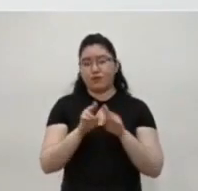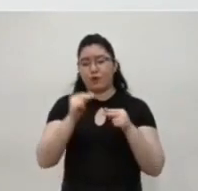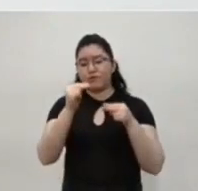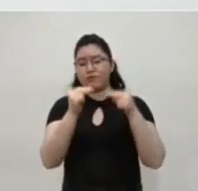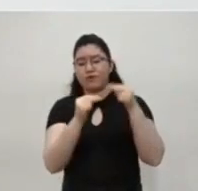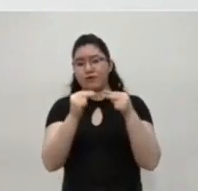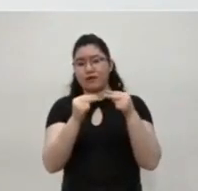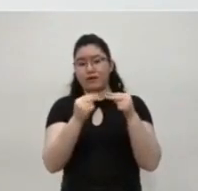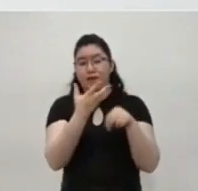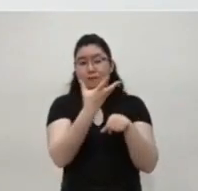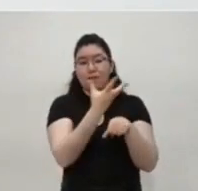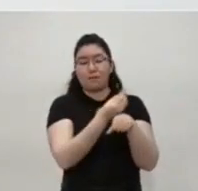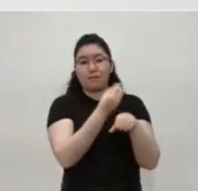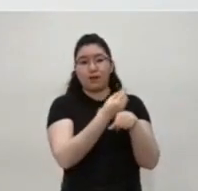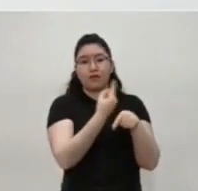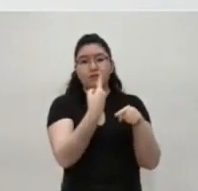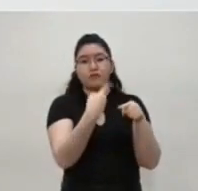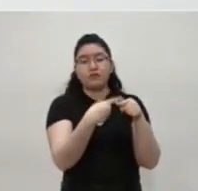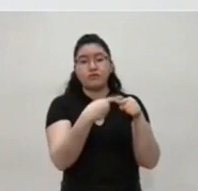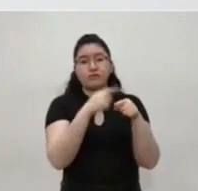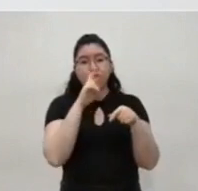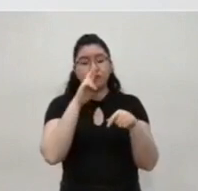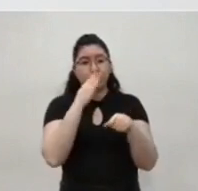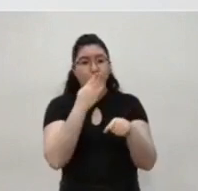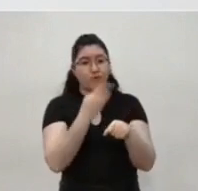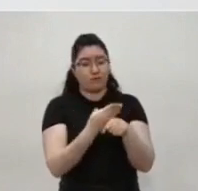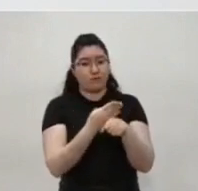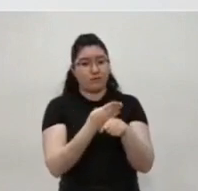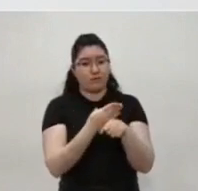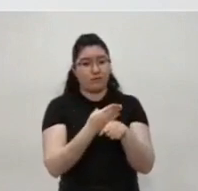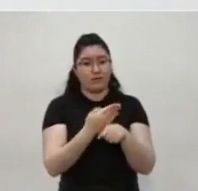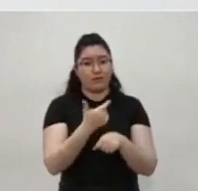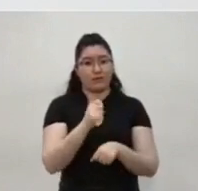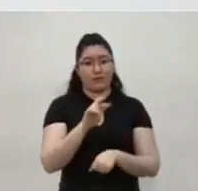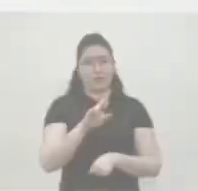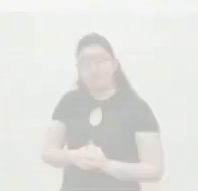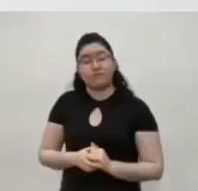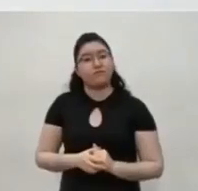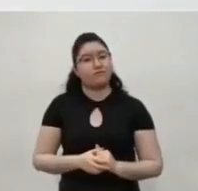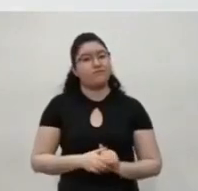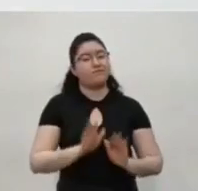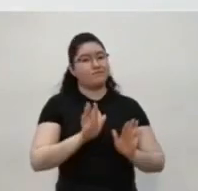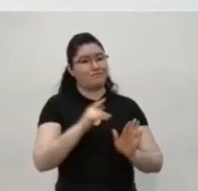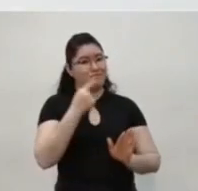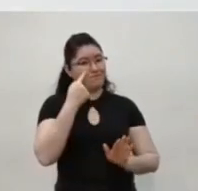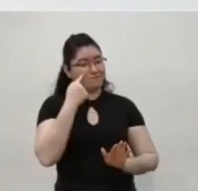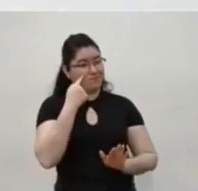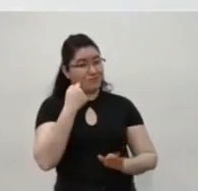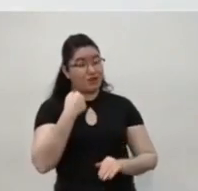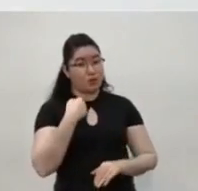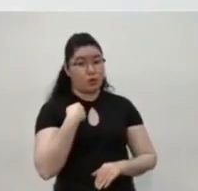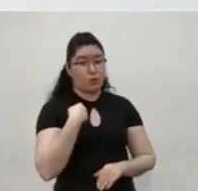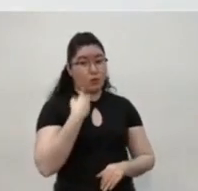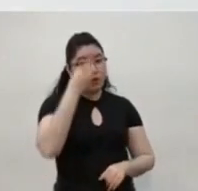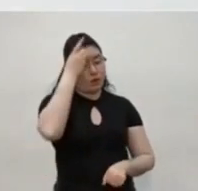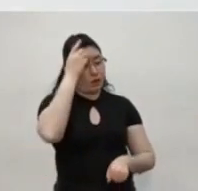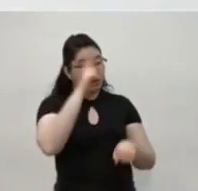programas de mantenimiento son responsabilidad de la gerencia de instalaciones fijas. Yo soy la directora general del